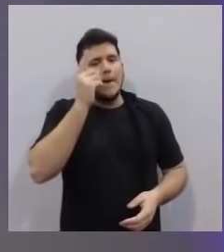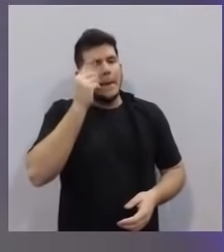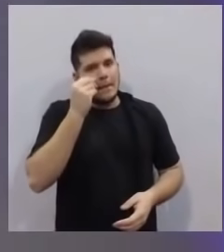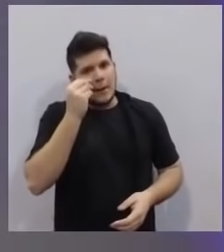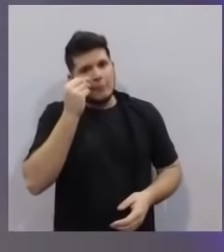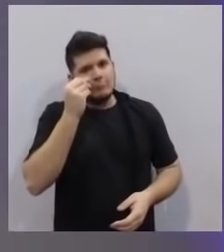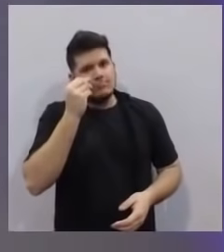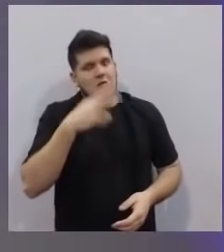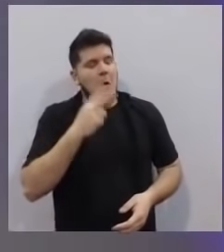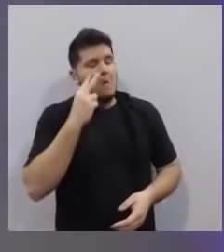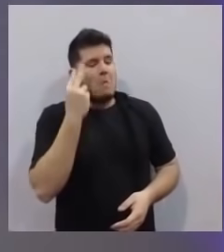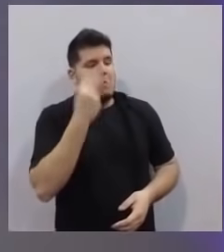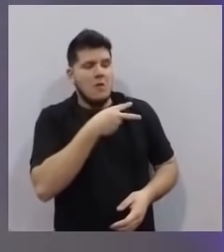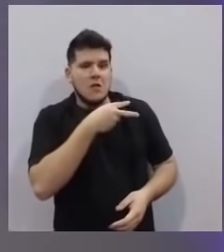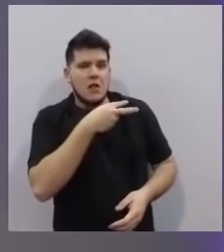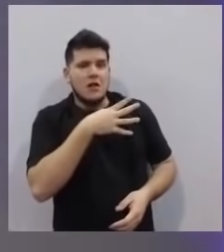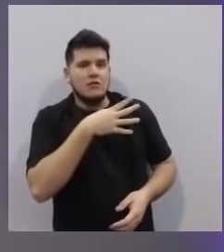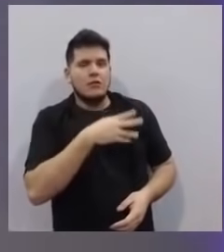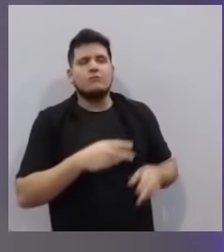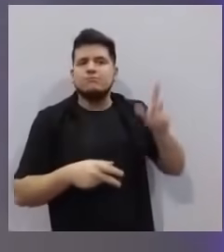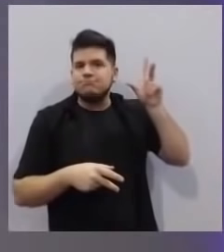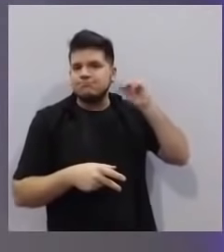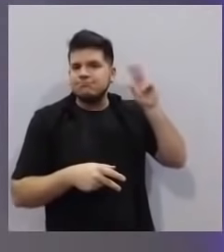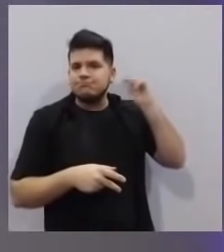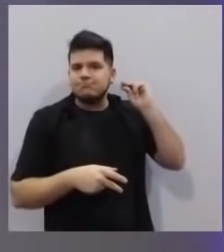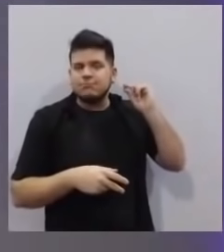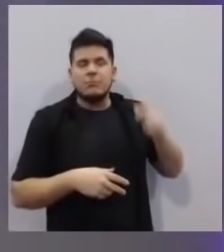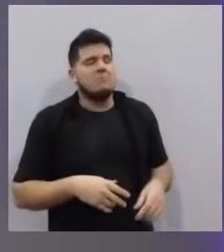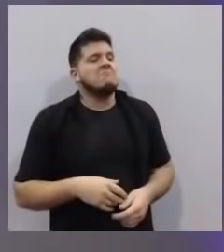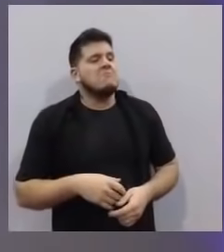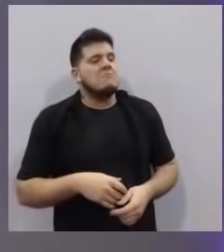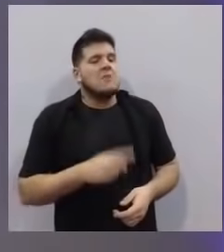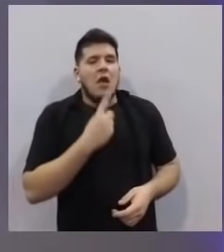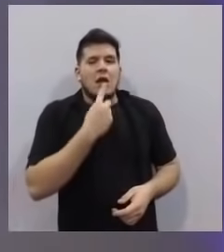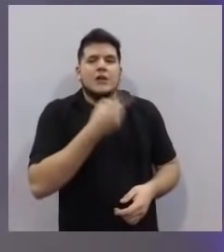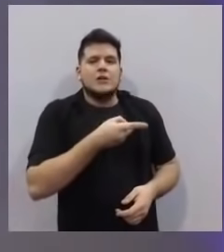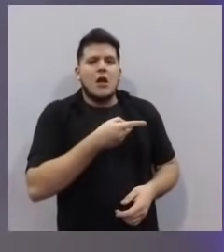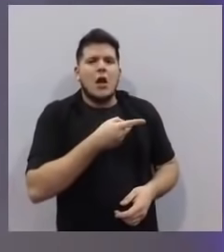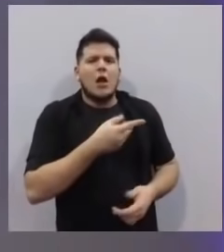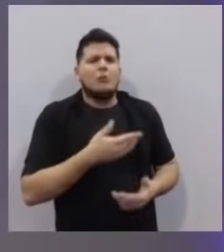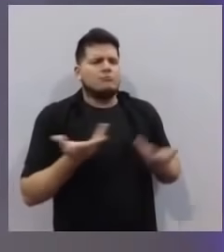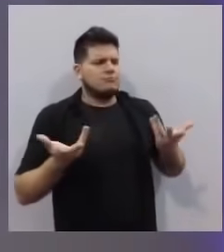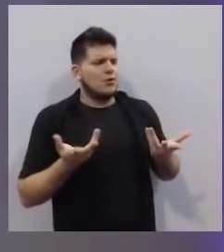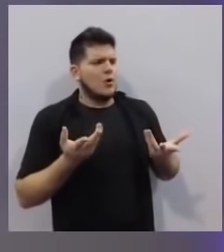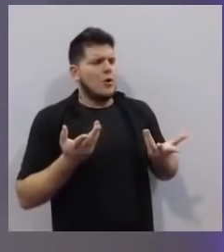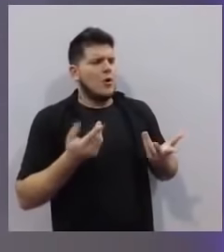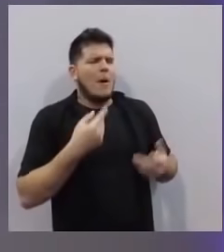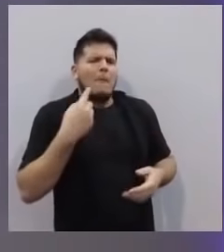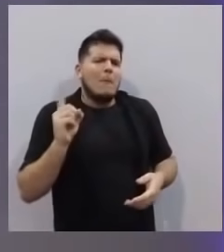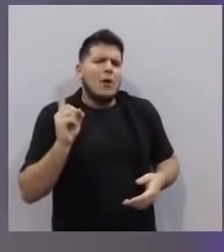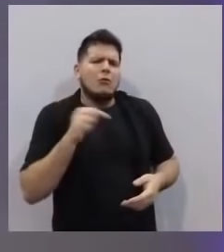y no entiendes no te diste cuenta sino con vista un cabrito no es el problema de tu